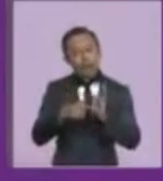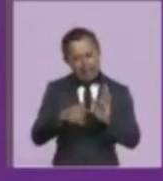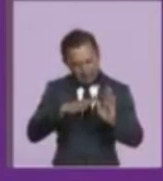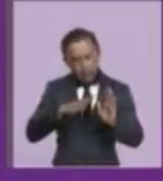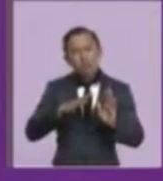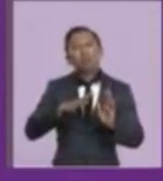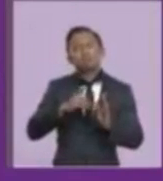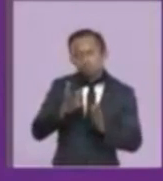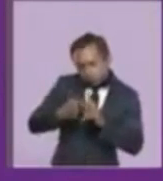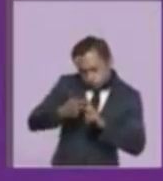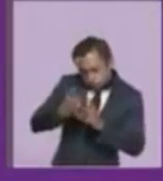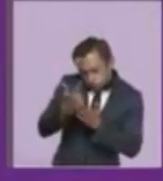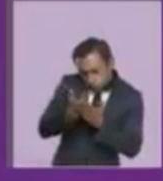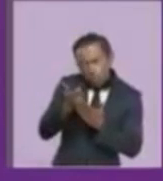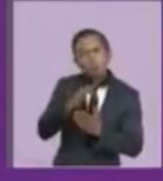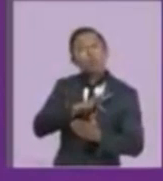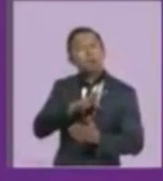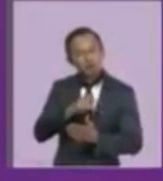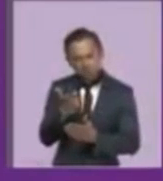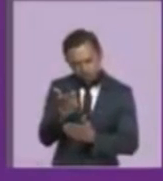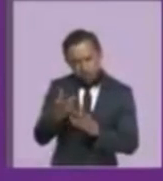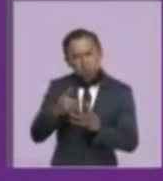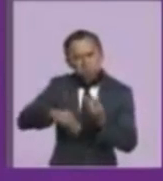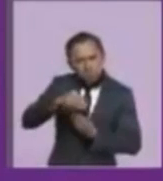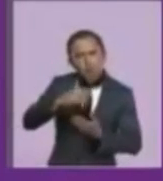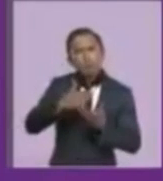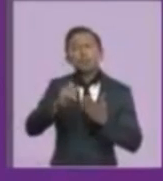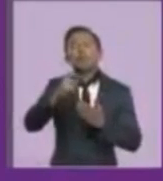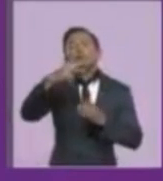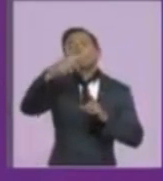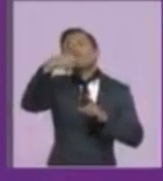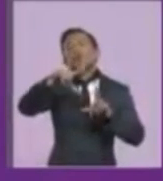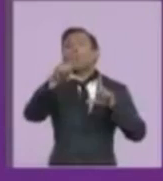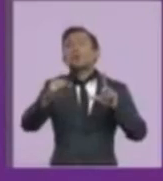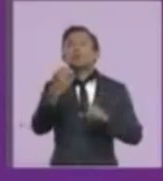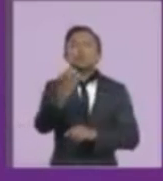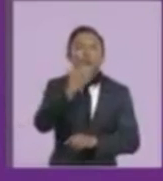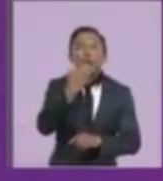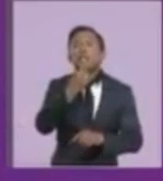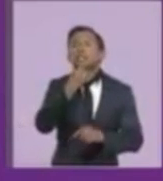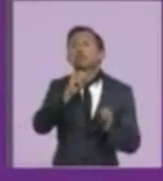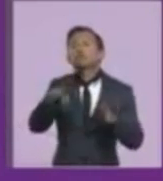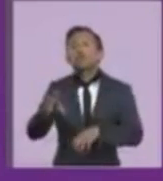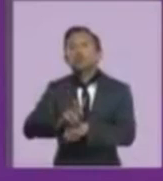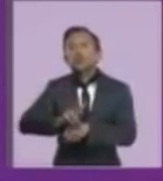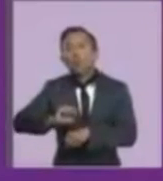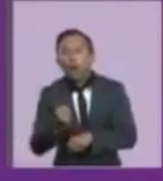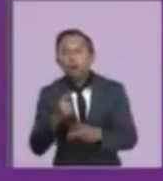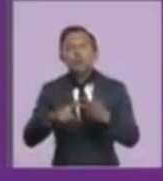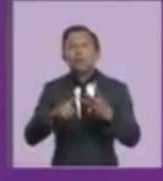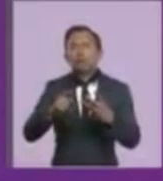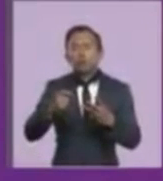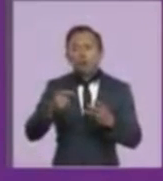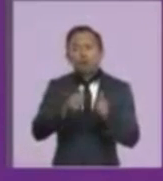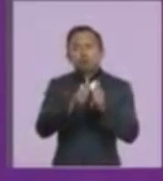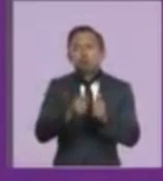estamos planteando es un México en donde todas las escuelas, guarderías y preescolar sean de tiempo completo y con alimentación. Estamos